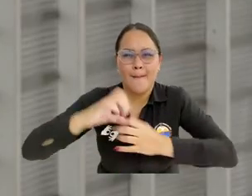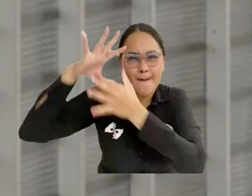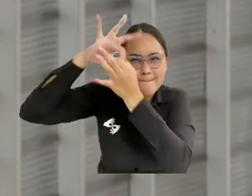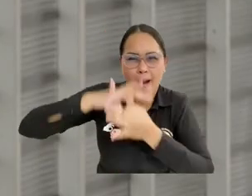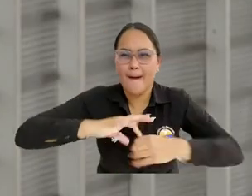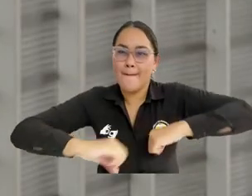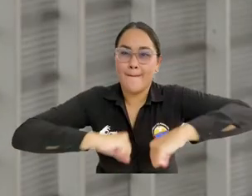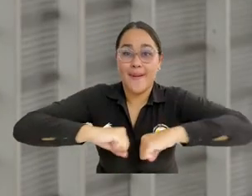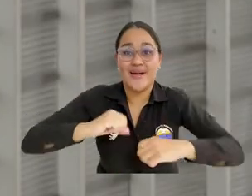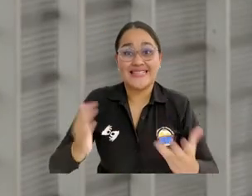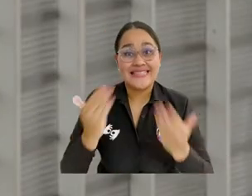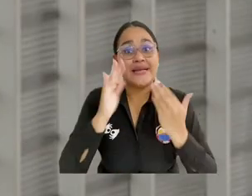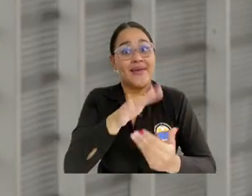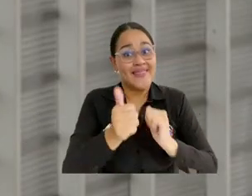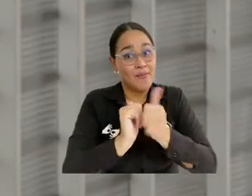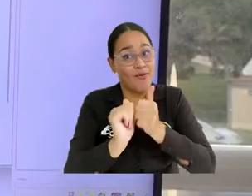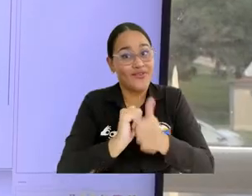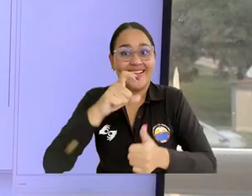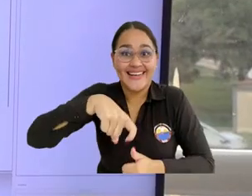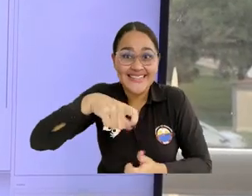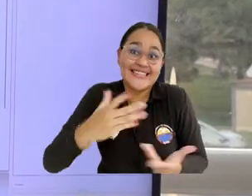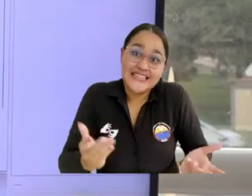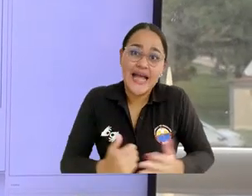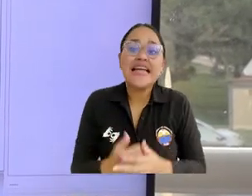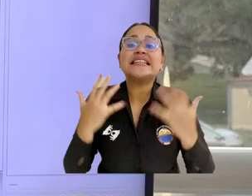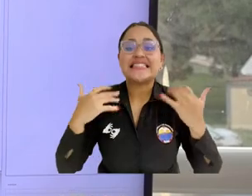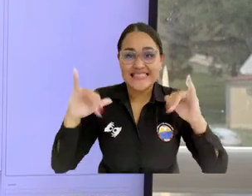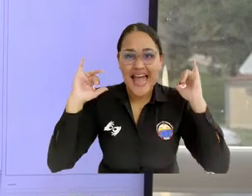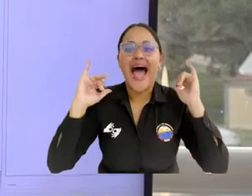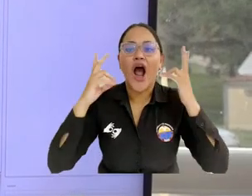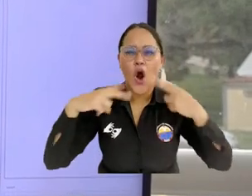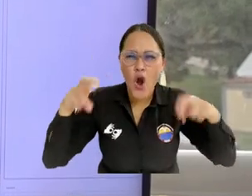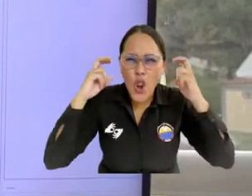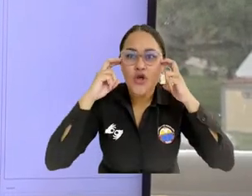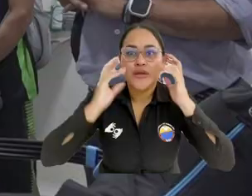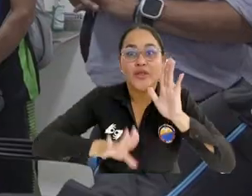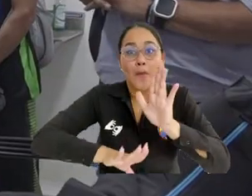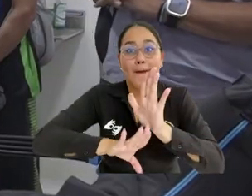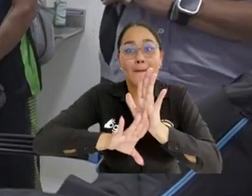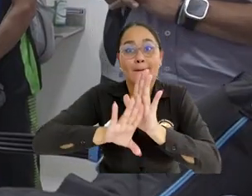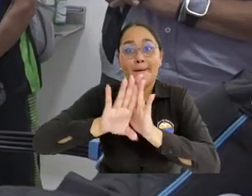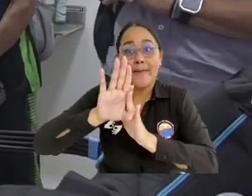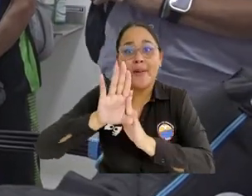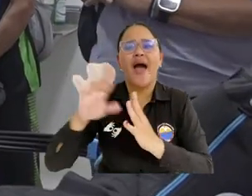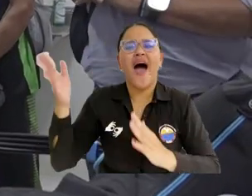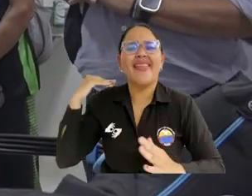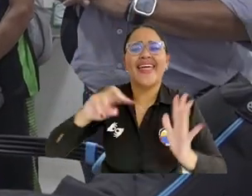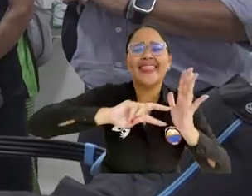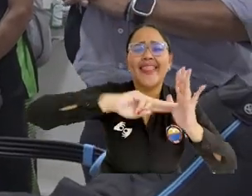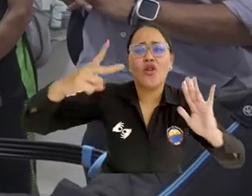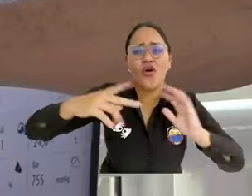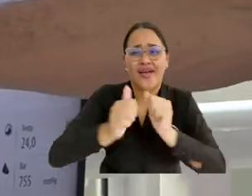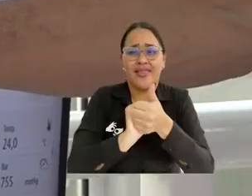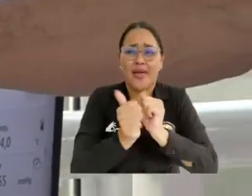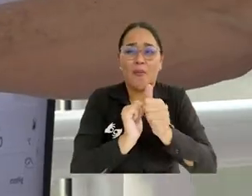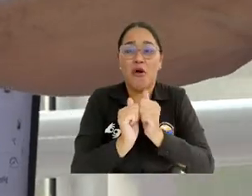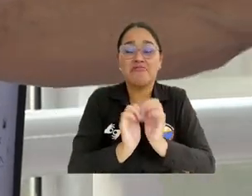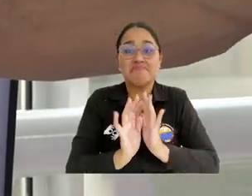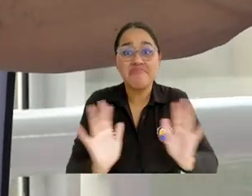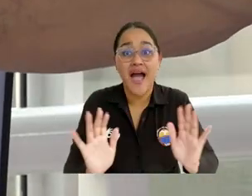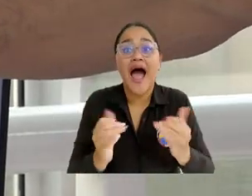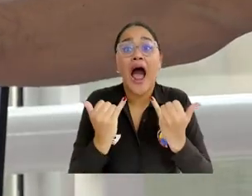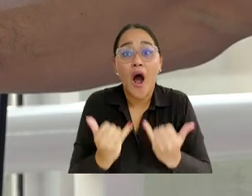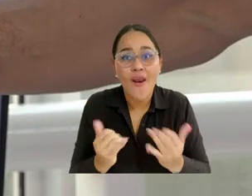efectivo, pues algo que hay que estudiar y que tenemos que estudiarlo en nuestro contexto. Hemos podido avanzar en conocimiento propio porque teníamos una tecnología